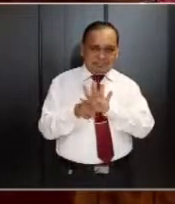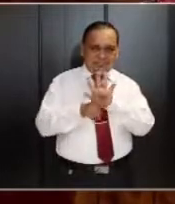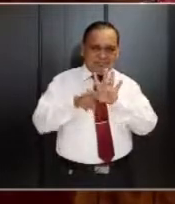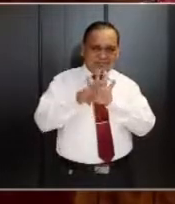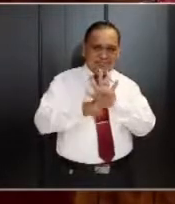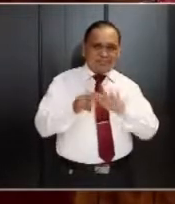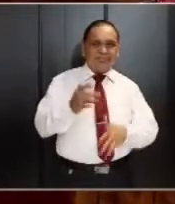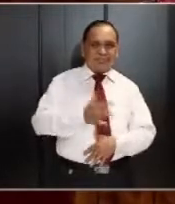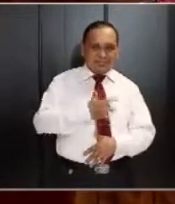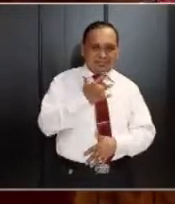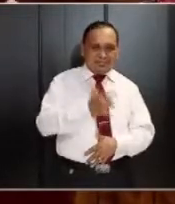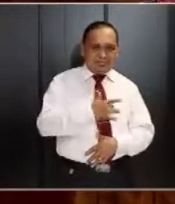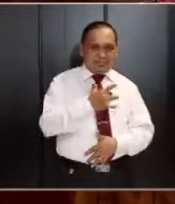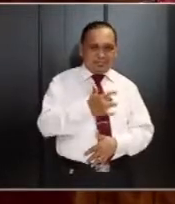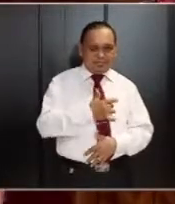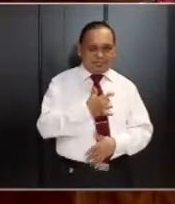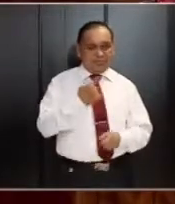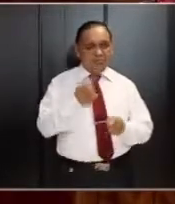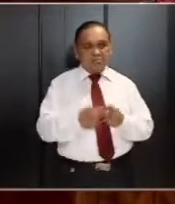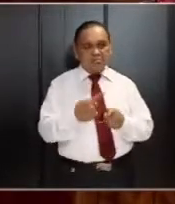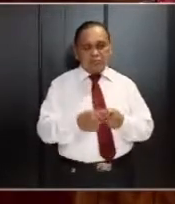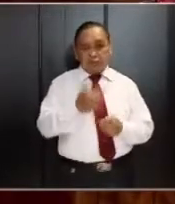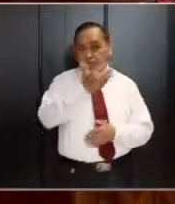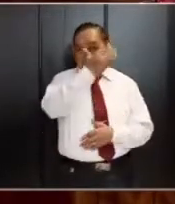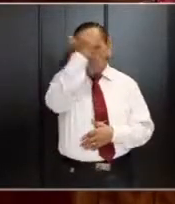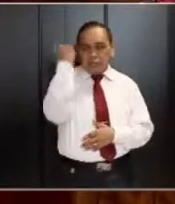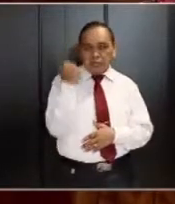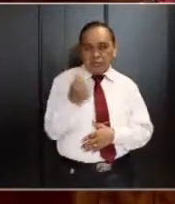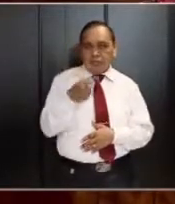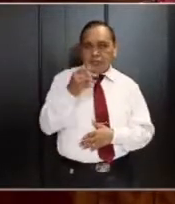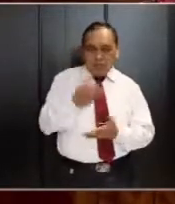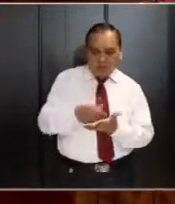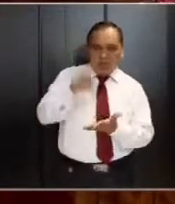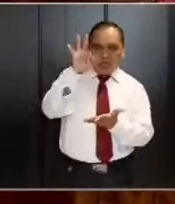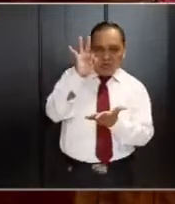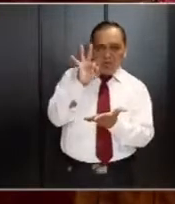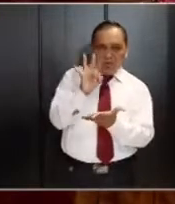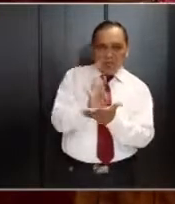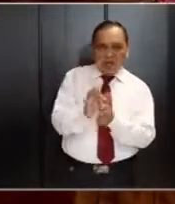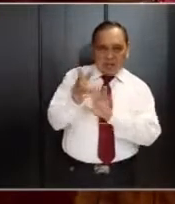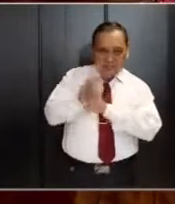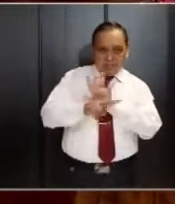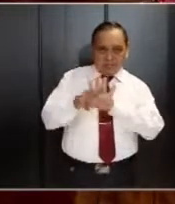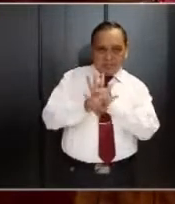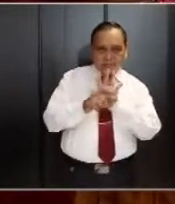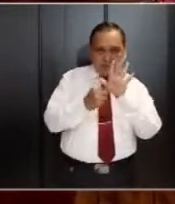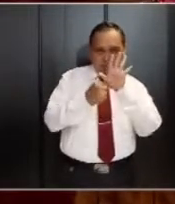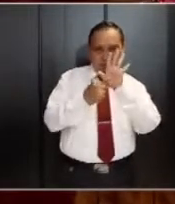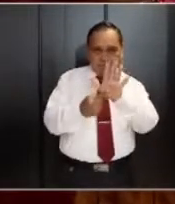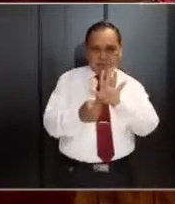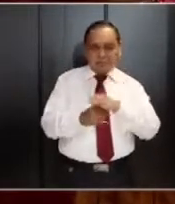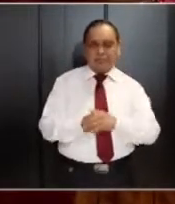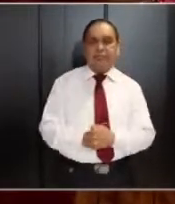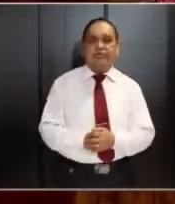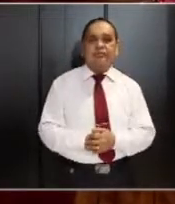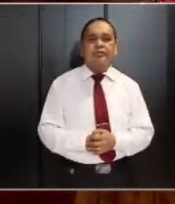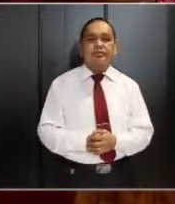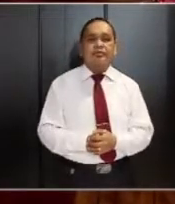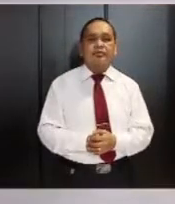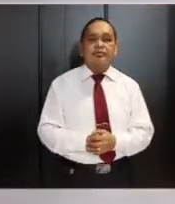mucho, no sabemos, es anónimo, no sabemos de quién es, pero que tuvo el valor de hacerlo, por algo será.